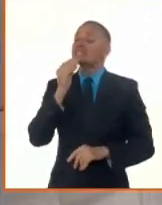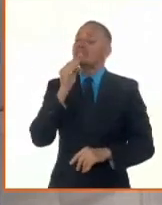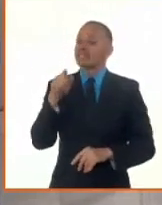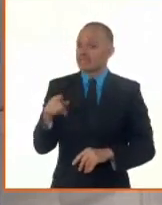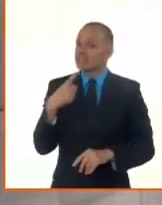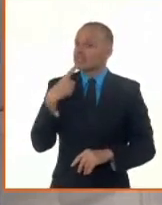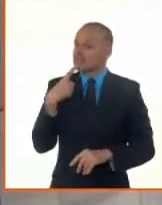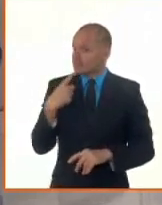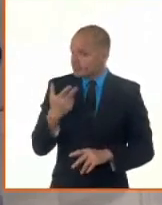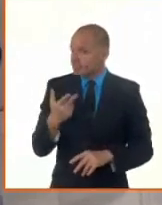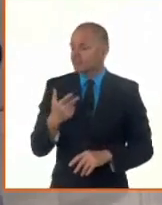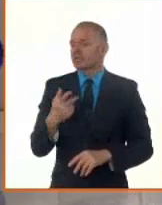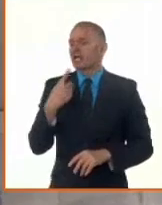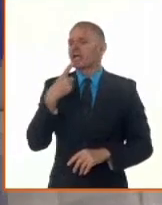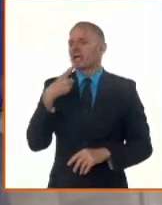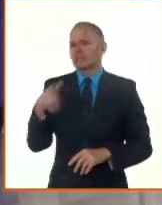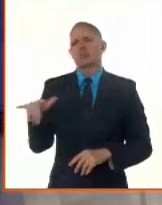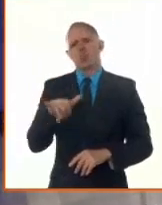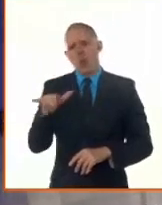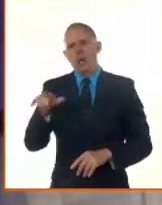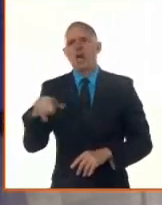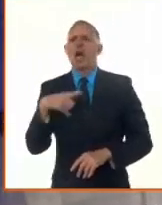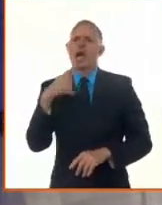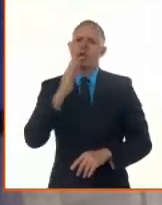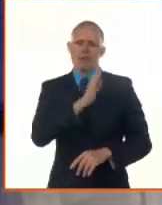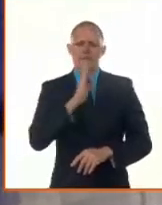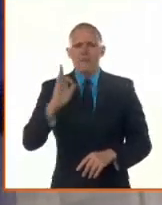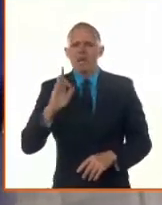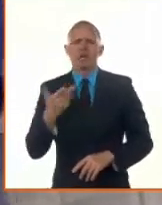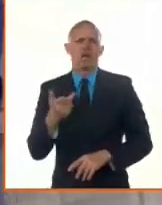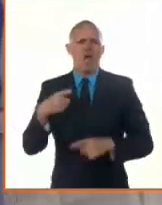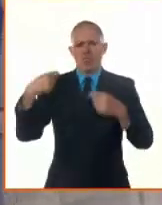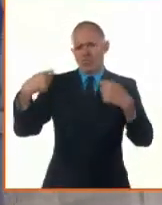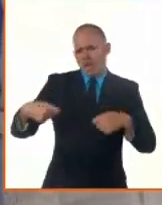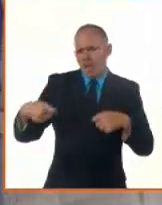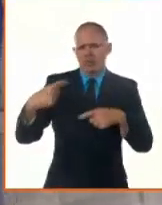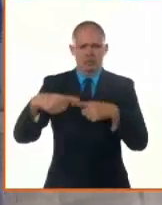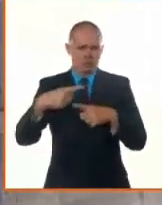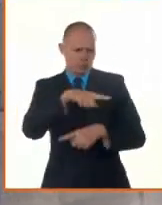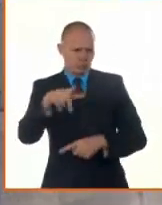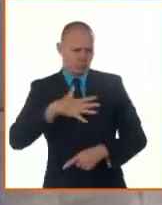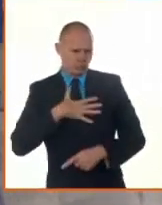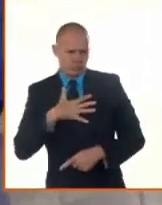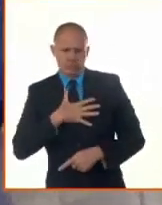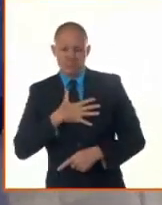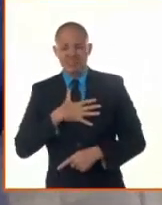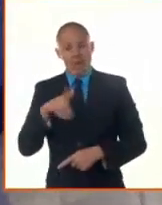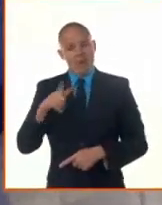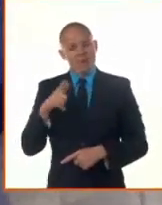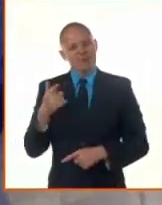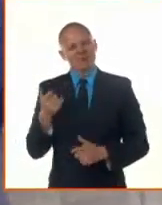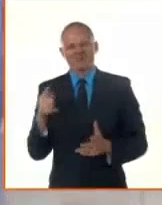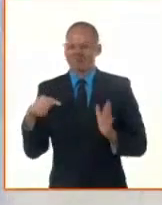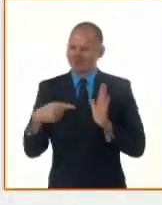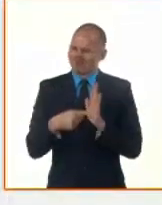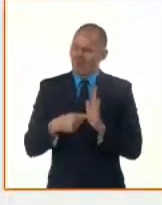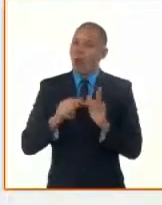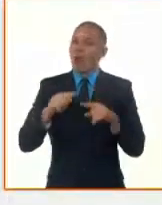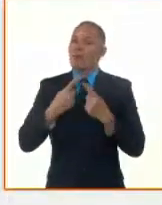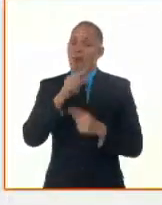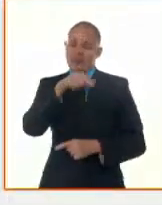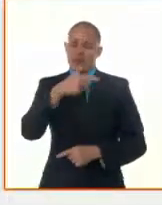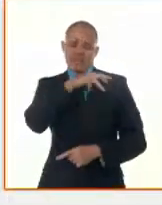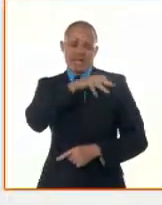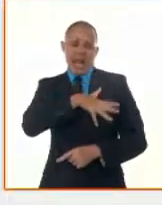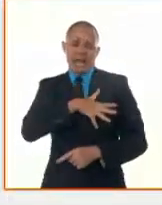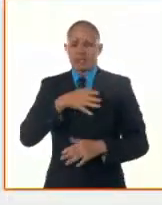colonizadora porque bueno los palestinos no entran ahí y este gobierno entonces Recuerda que necesitan Yahoo